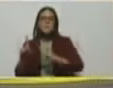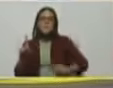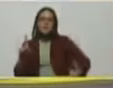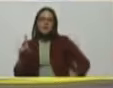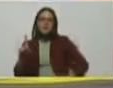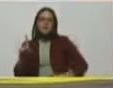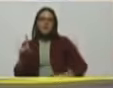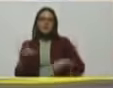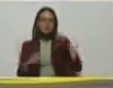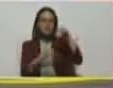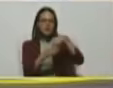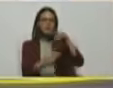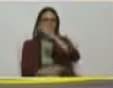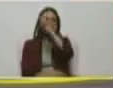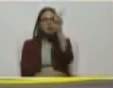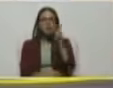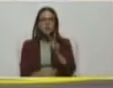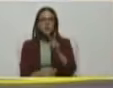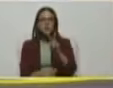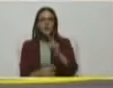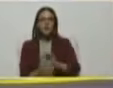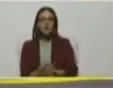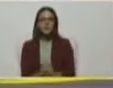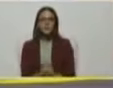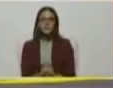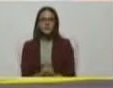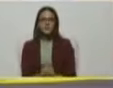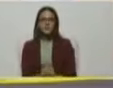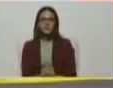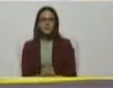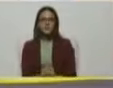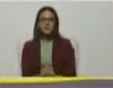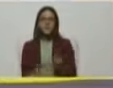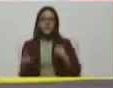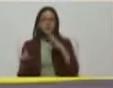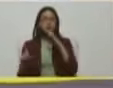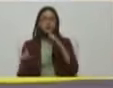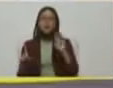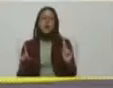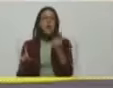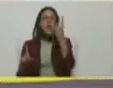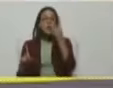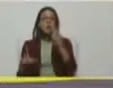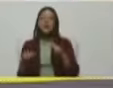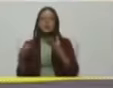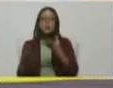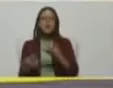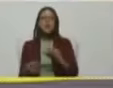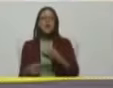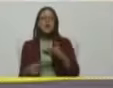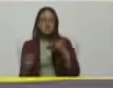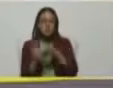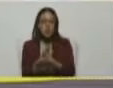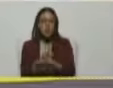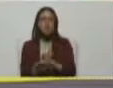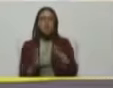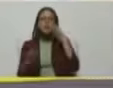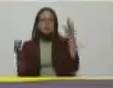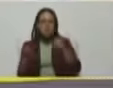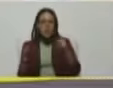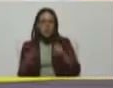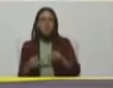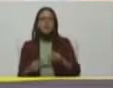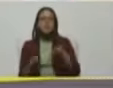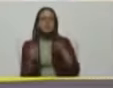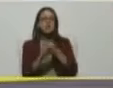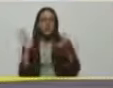la República Bolivariana de Venezuela, y soy el único que garantiza la seguridad jurídica, la estabilidad, la